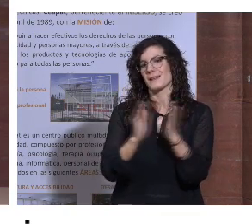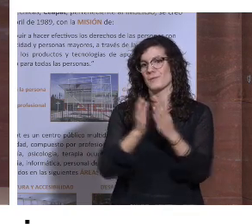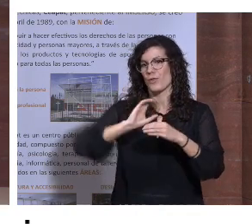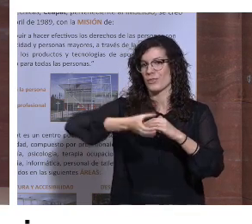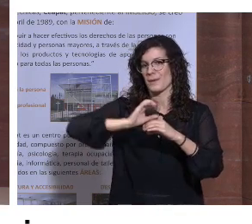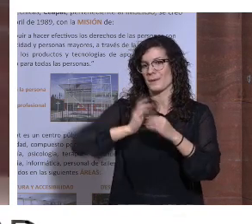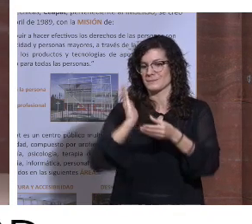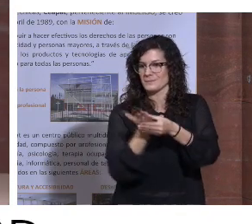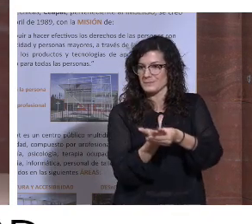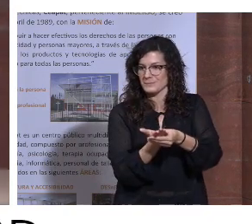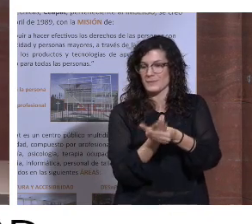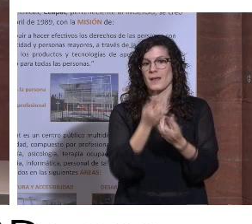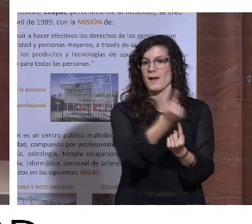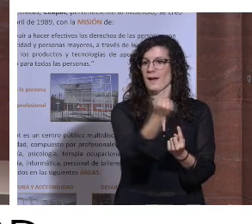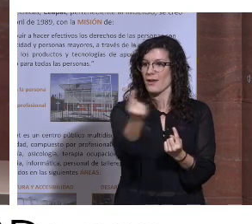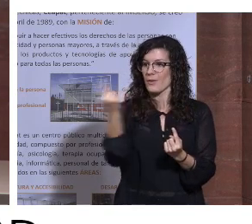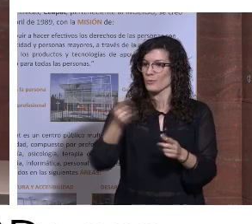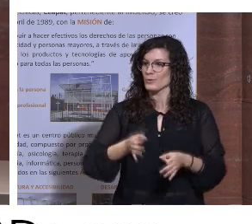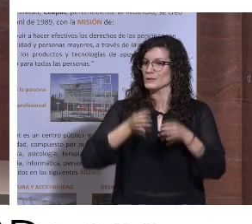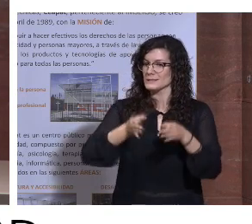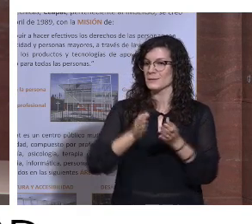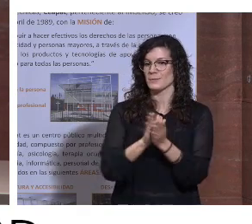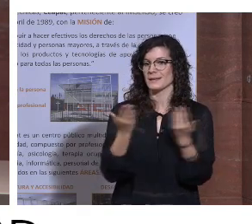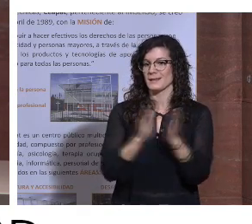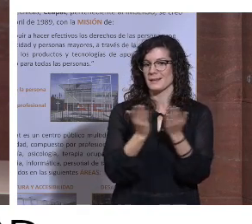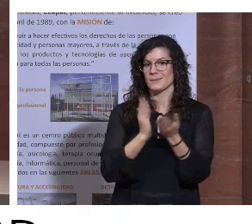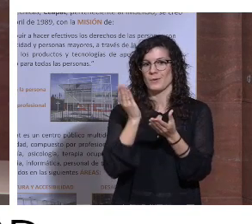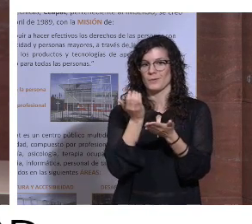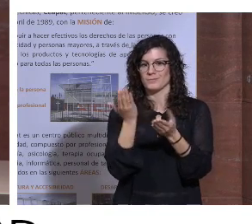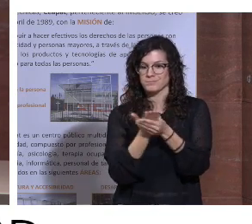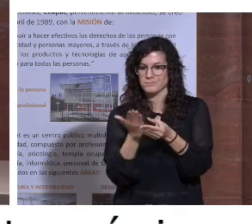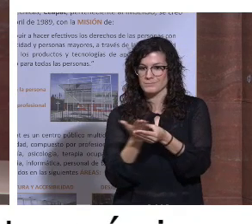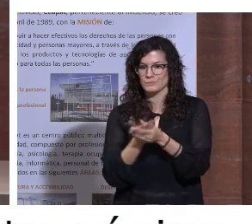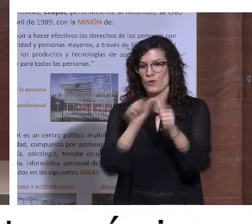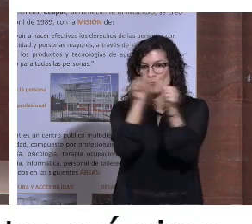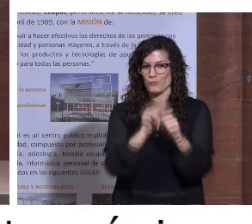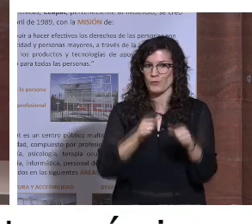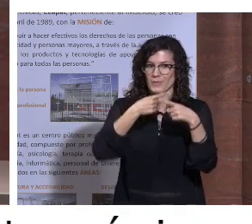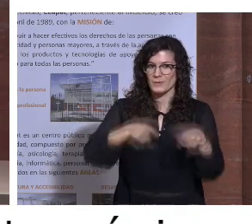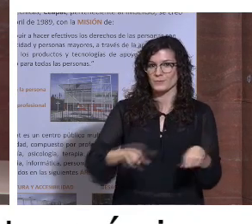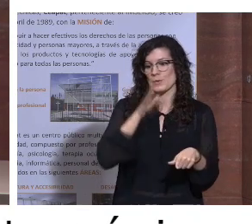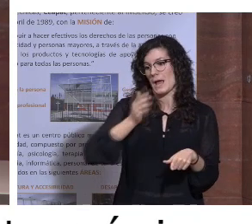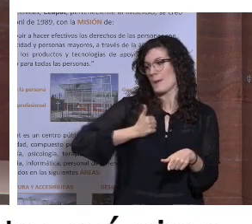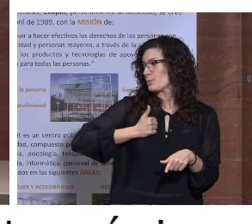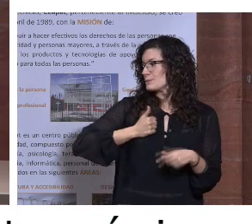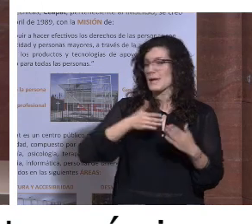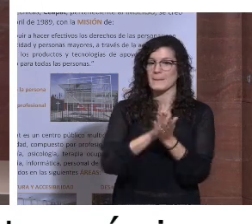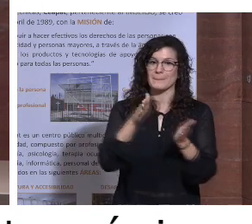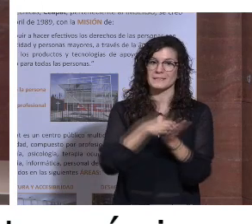nosotros marcamos nuestra página en el libro de formas muy diferentes, ¿no? Entonces, aprovechando también la impresión 3D, pues hemos